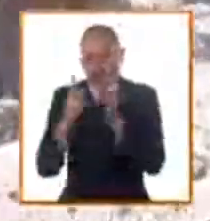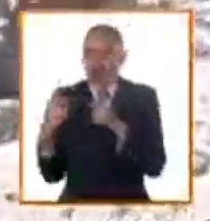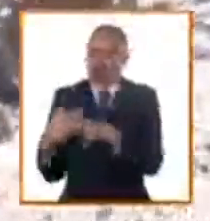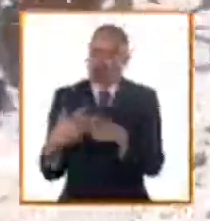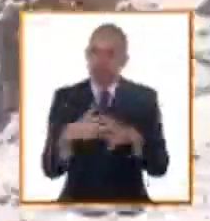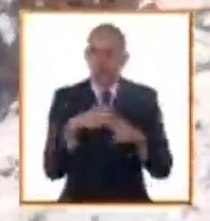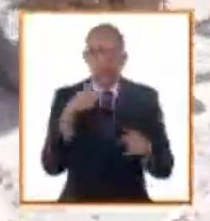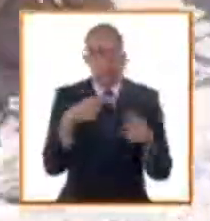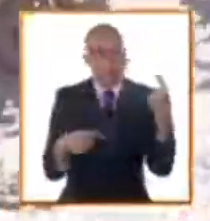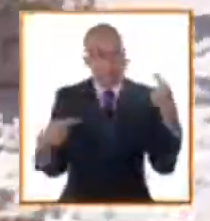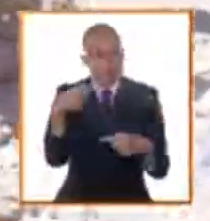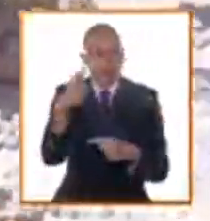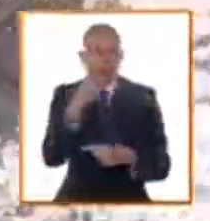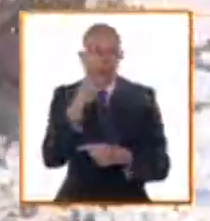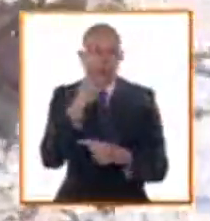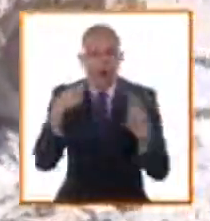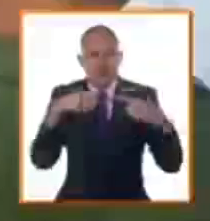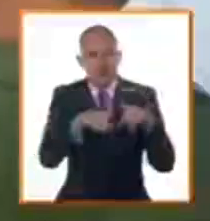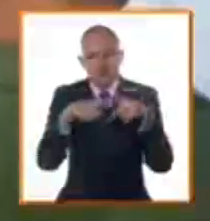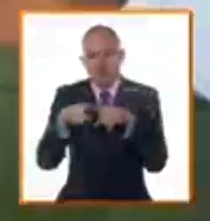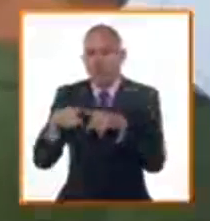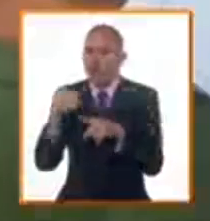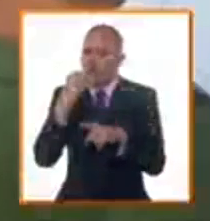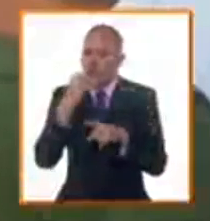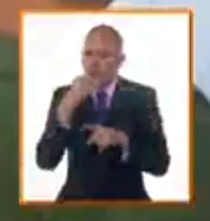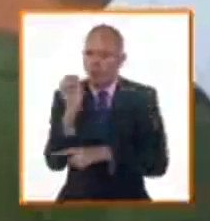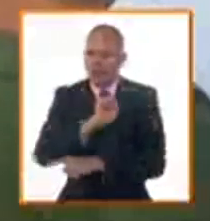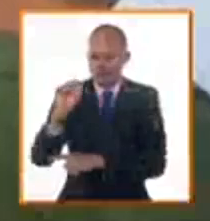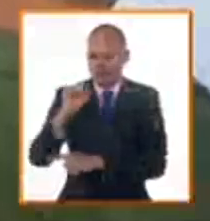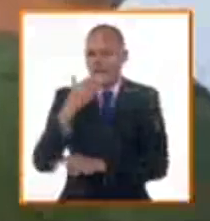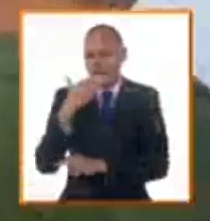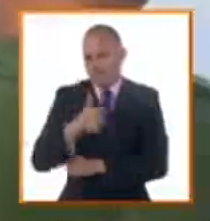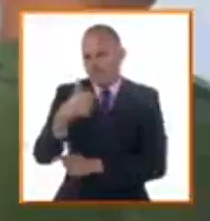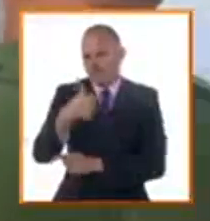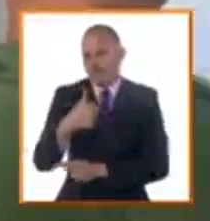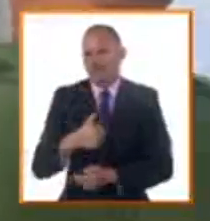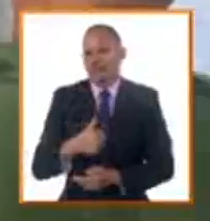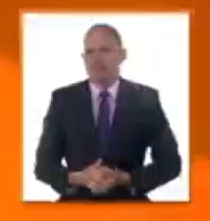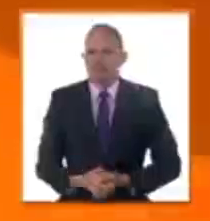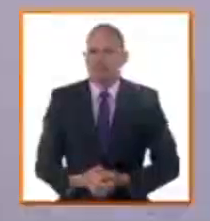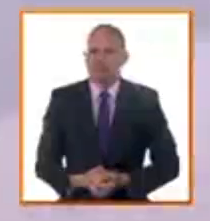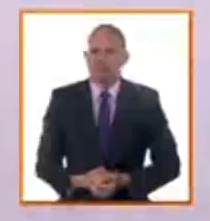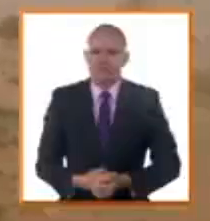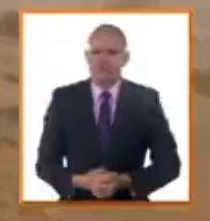la victoria. Desde Granma, Jorge Luis Ríos, Sistema Informativo de la Televisión Cubana.